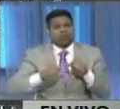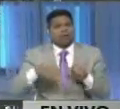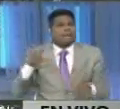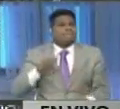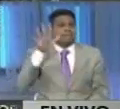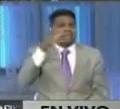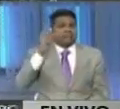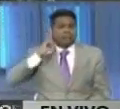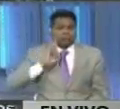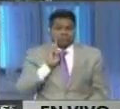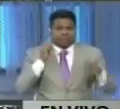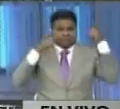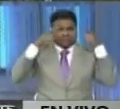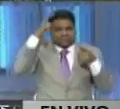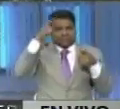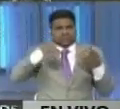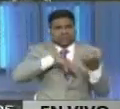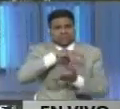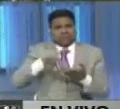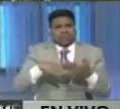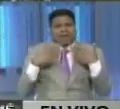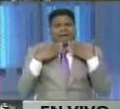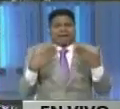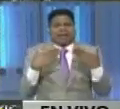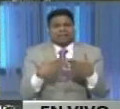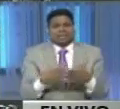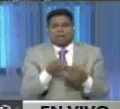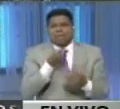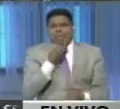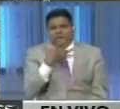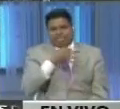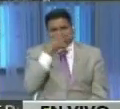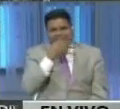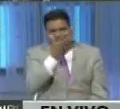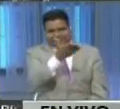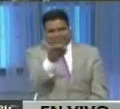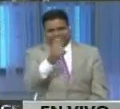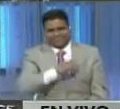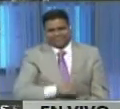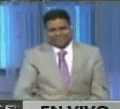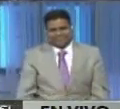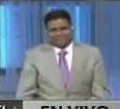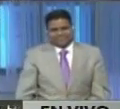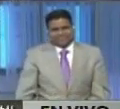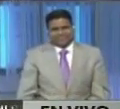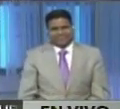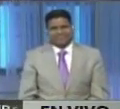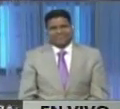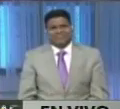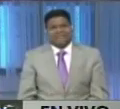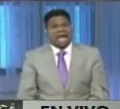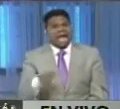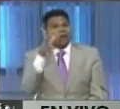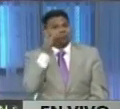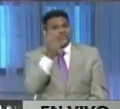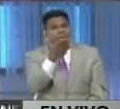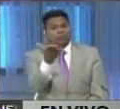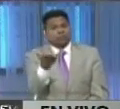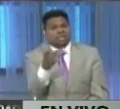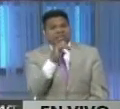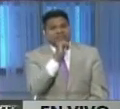crear actos de desestabilización muchas gracias y muy buenas tardes bien escucharon ustedes el